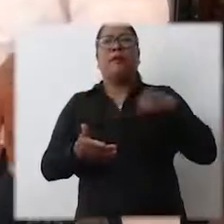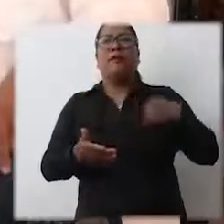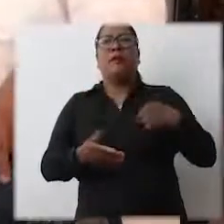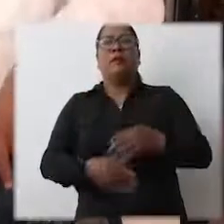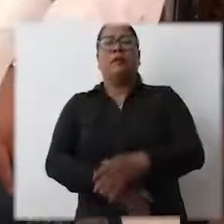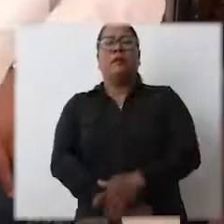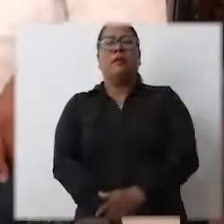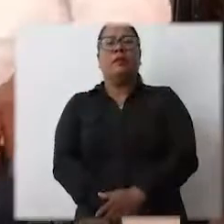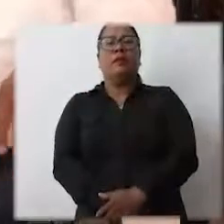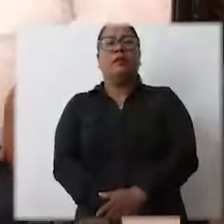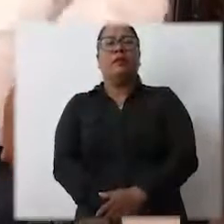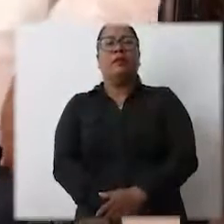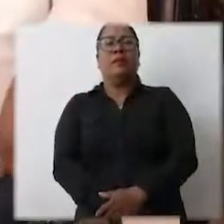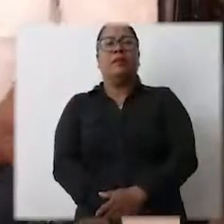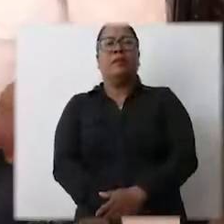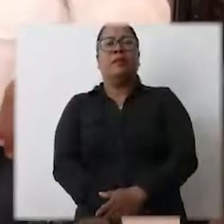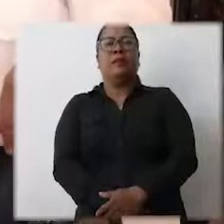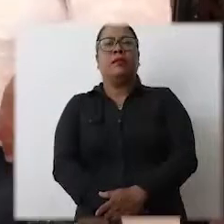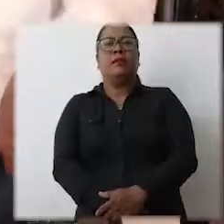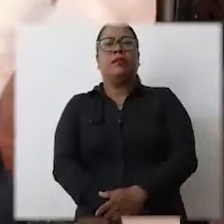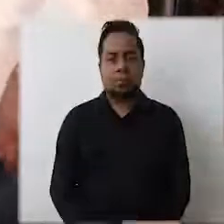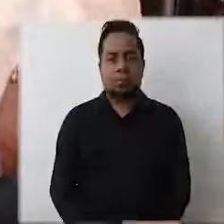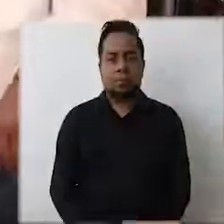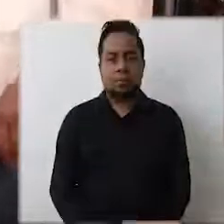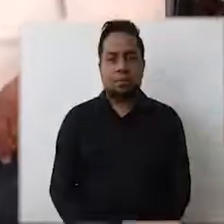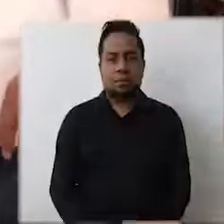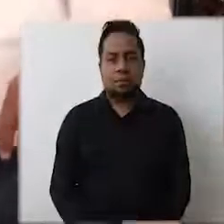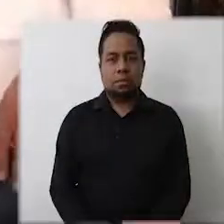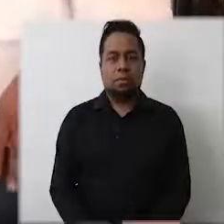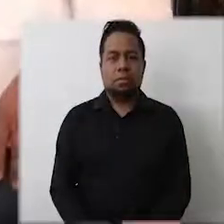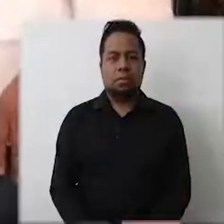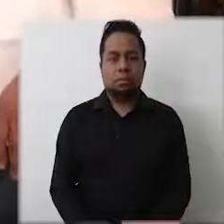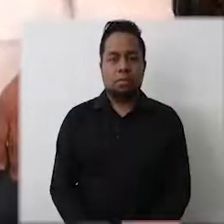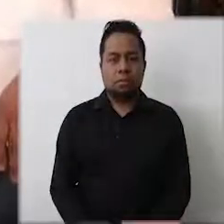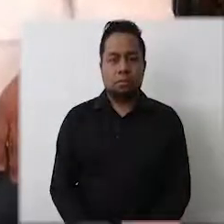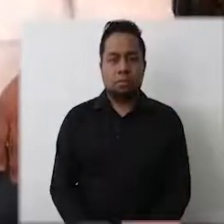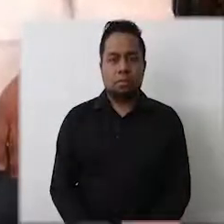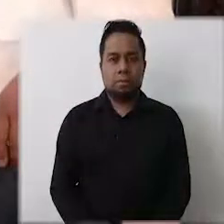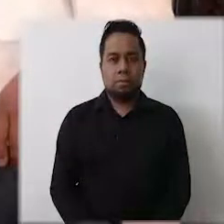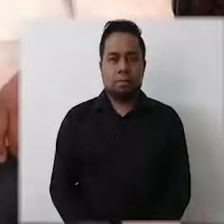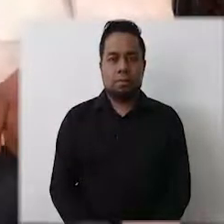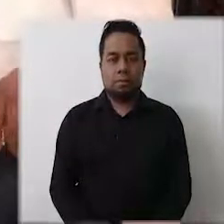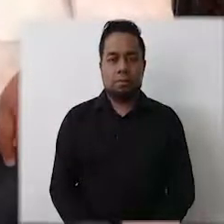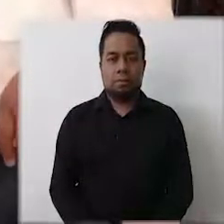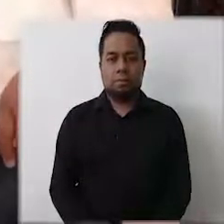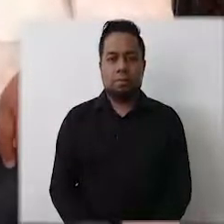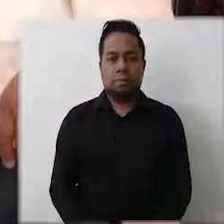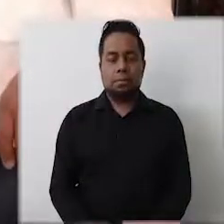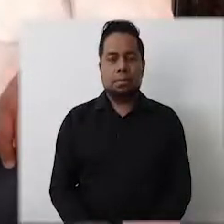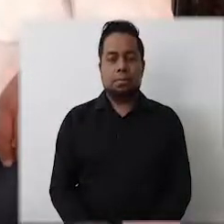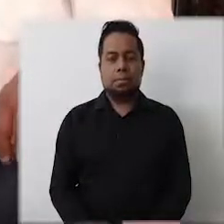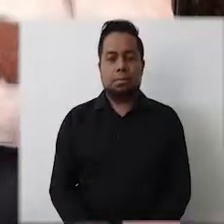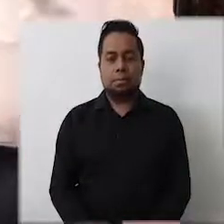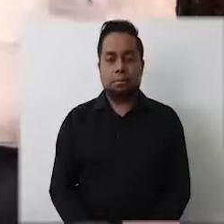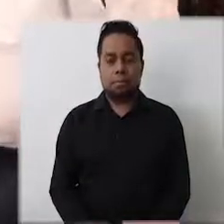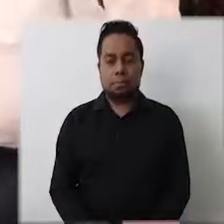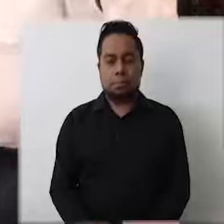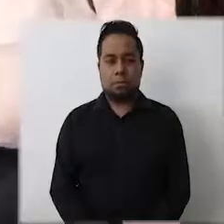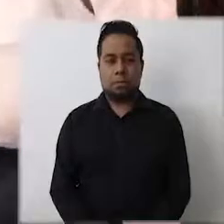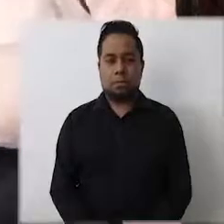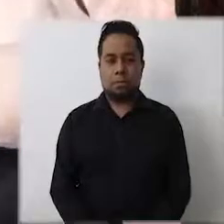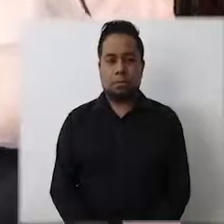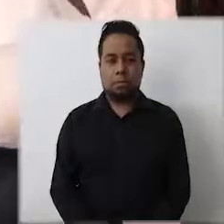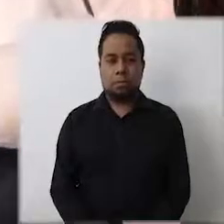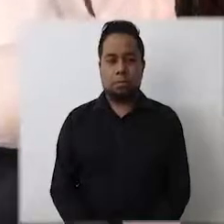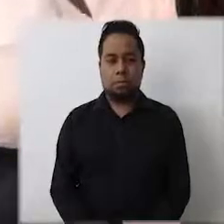de nuestra Constitución, por lo que como municipio considero debemos sumarnos con acciones conmemorativas a